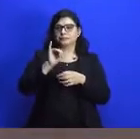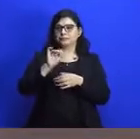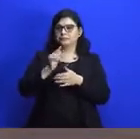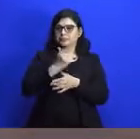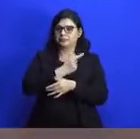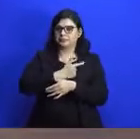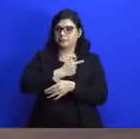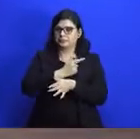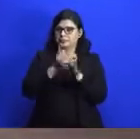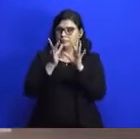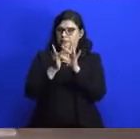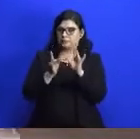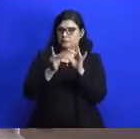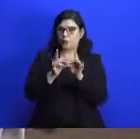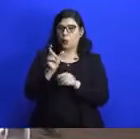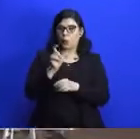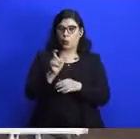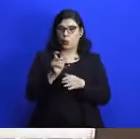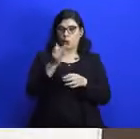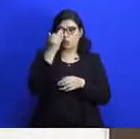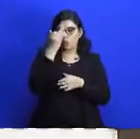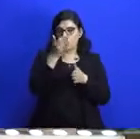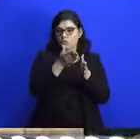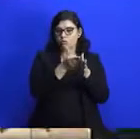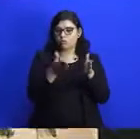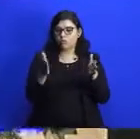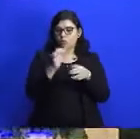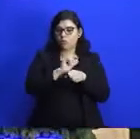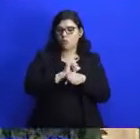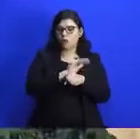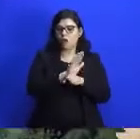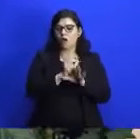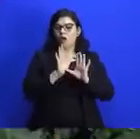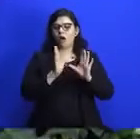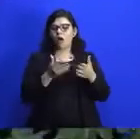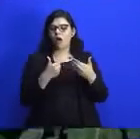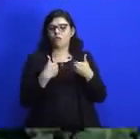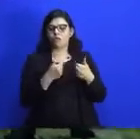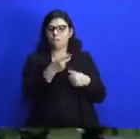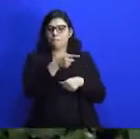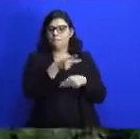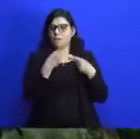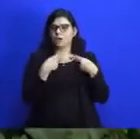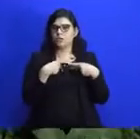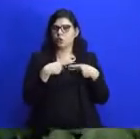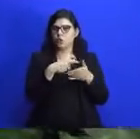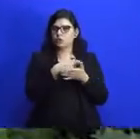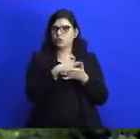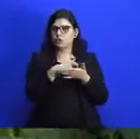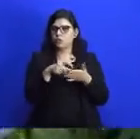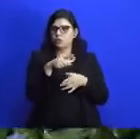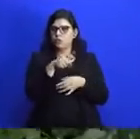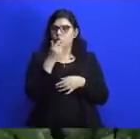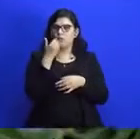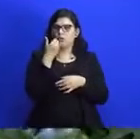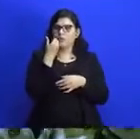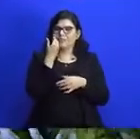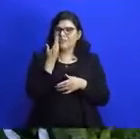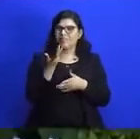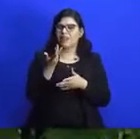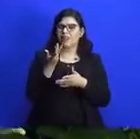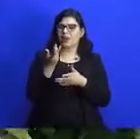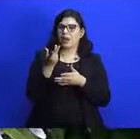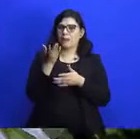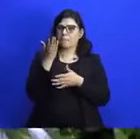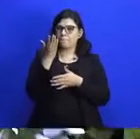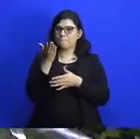les comento que durante la pandemia realmente entendimos que el valor que tenía para nuestros clientes poder hacer pedidos de productos para el